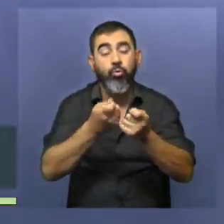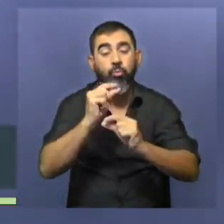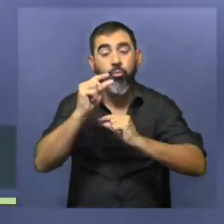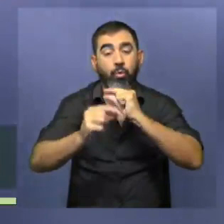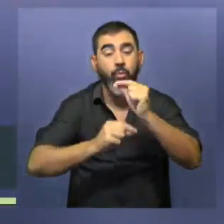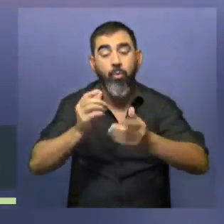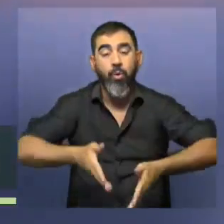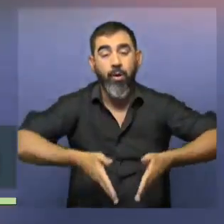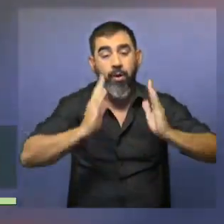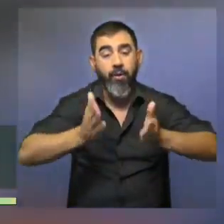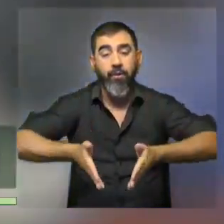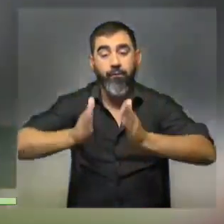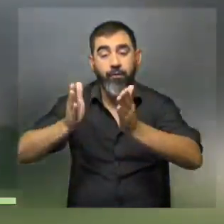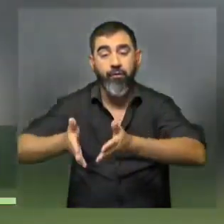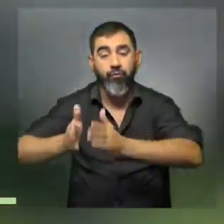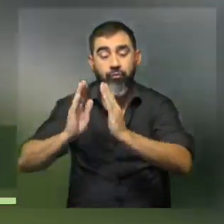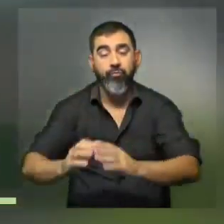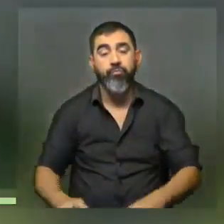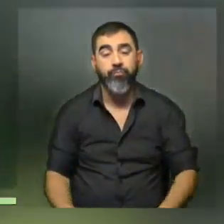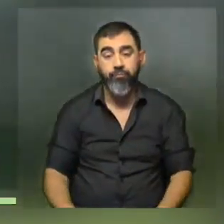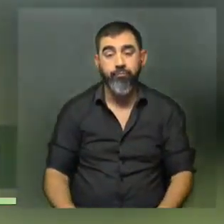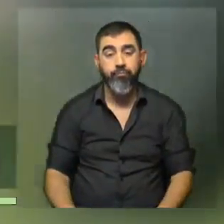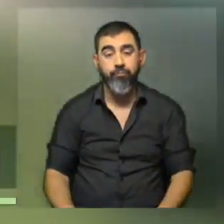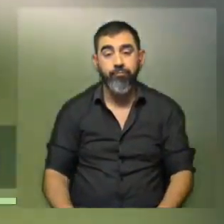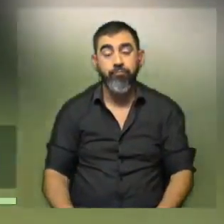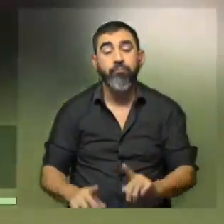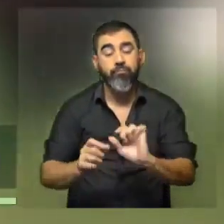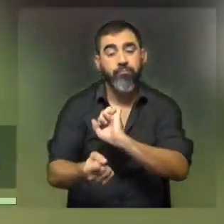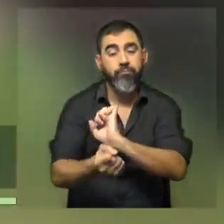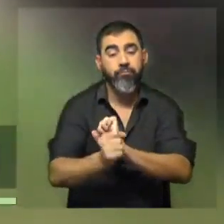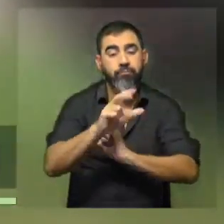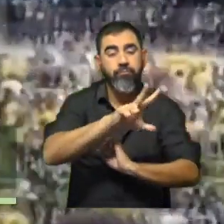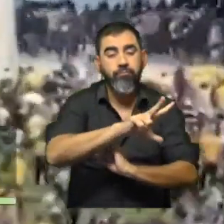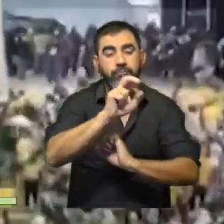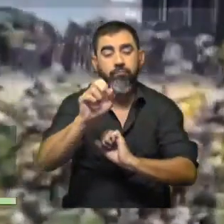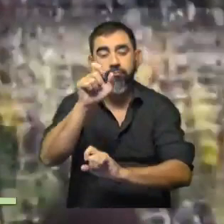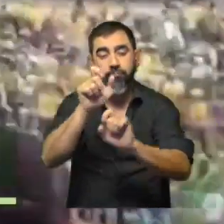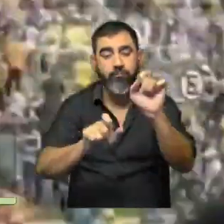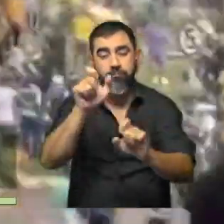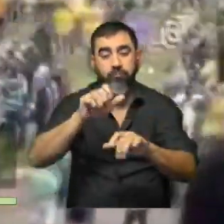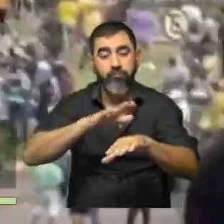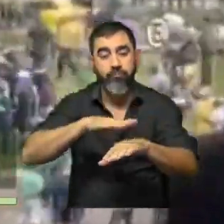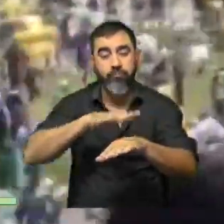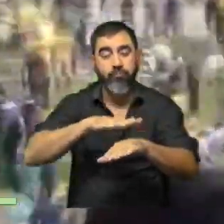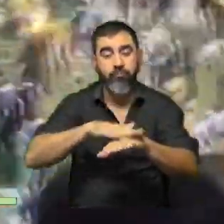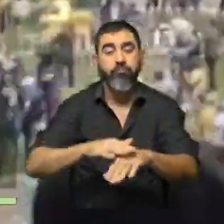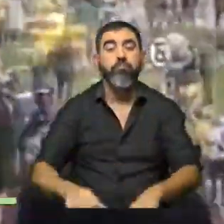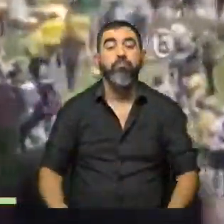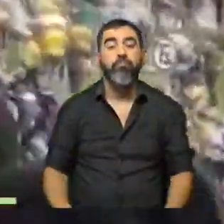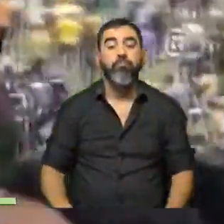de los edificios de las tres instituciones asaltadas y el arresto de unas 300 personas involucradas en el